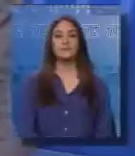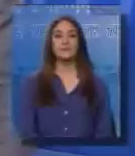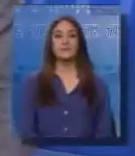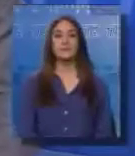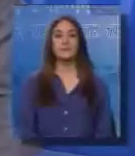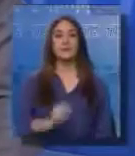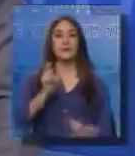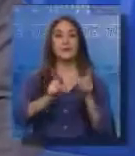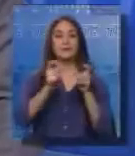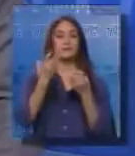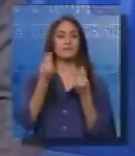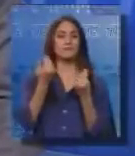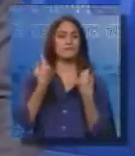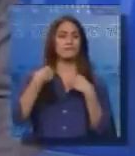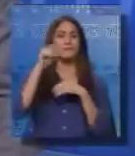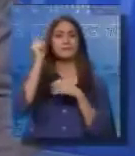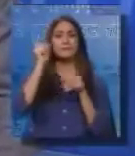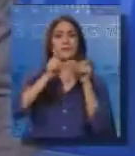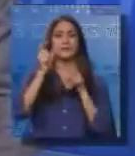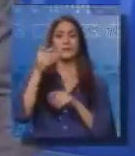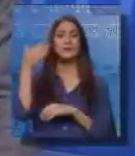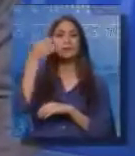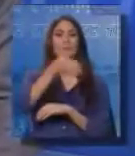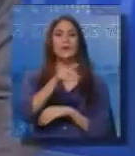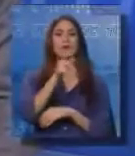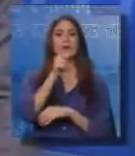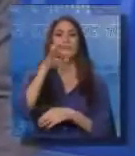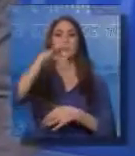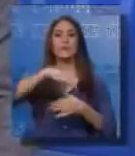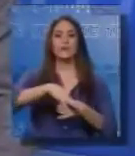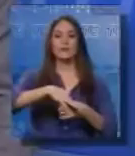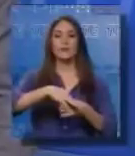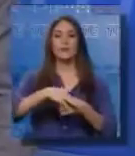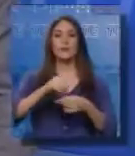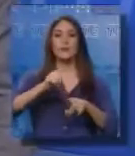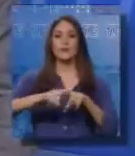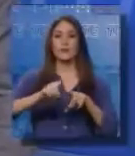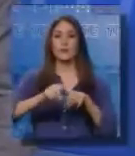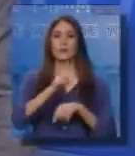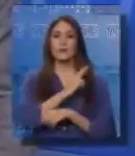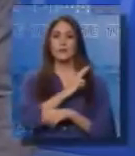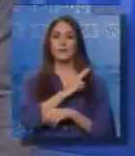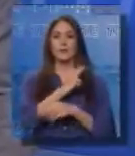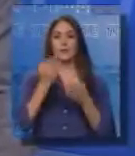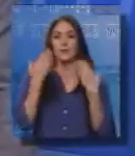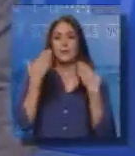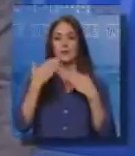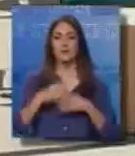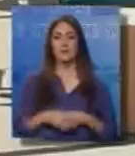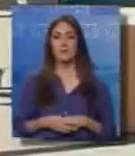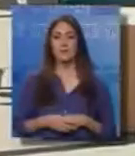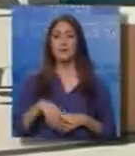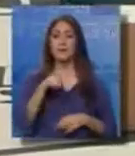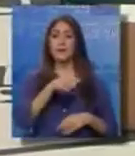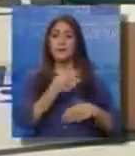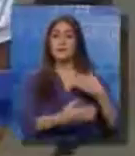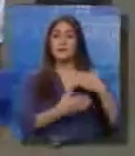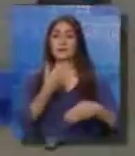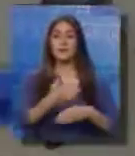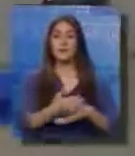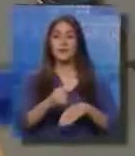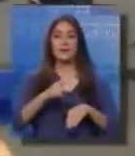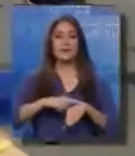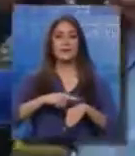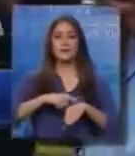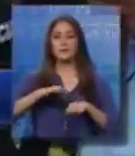Miles de estudiantes acudieron a las urnas para elegir a sus representantes en cada facultad de la Universidad de Guayaquil. El proceso se inició con